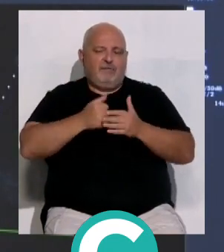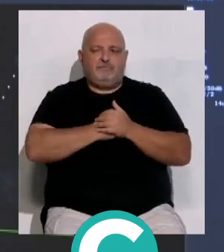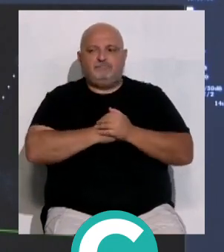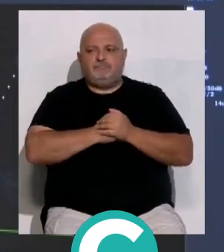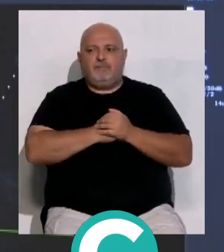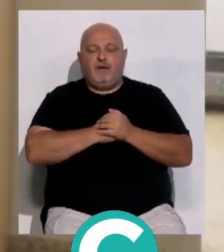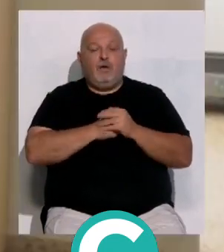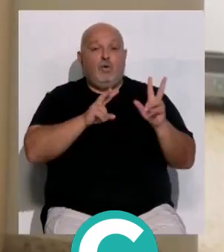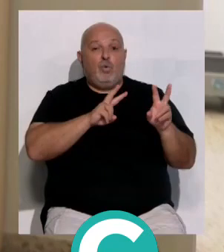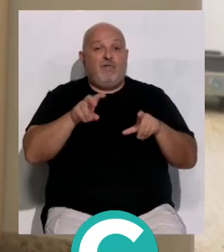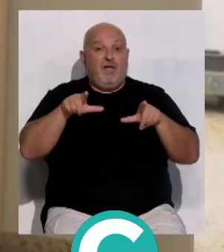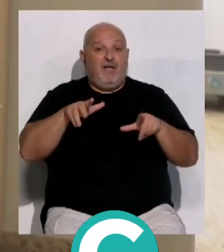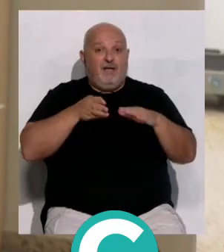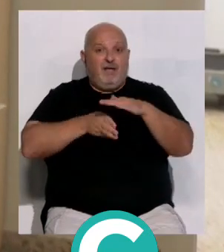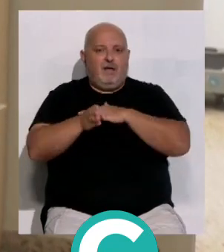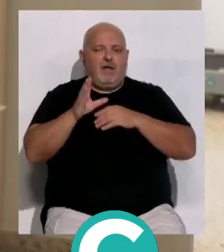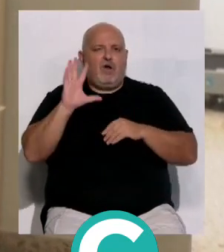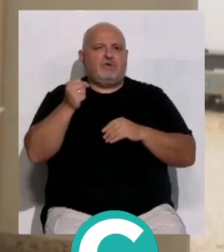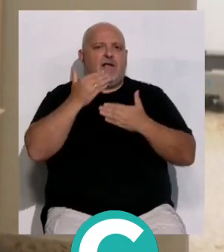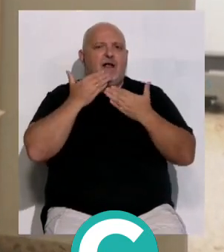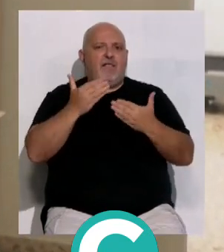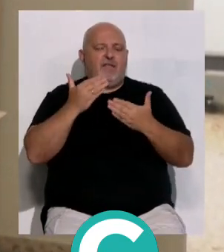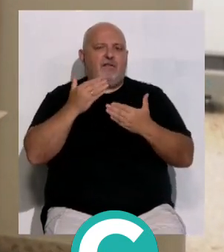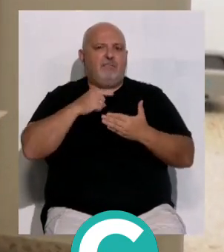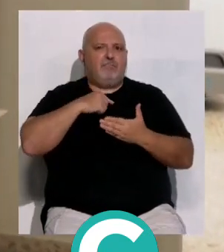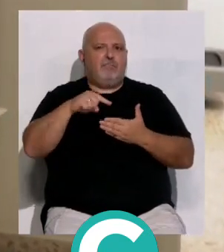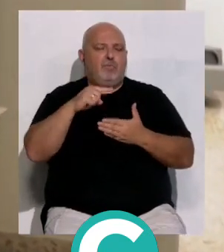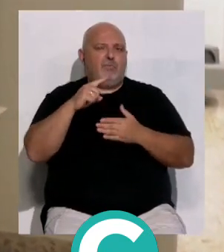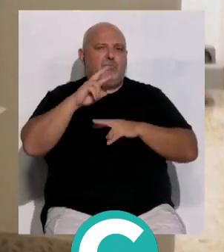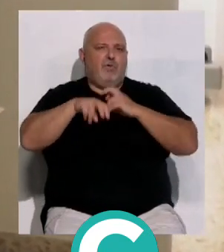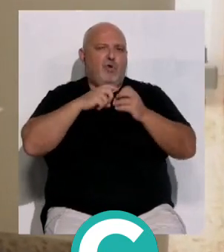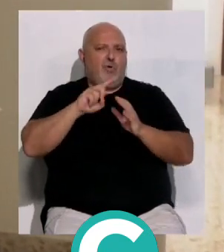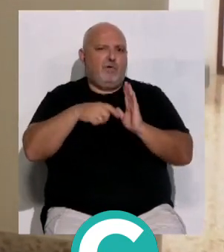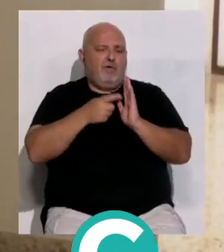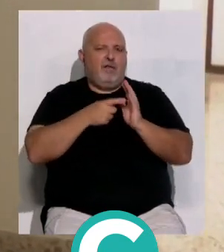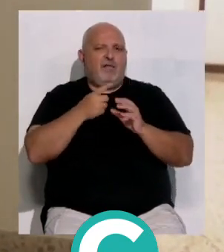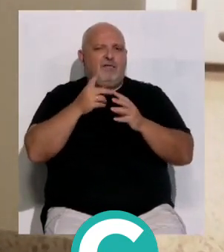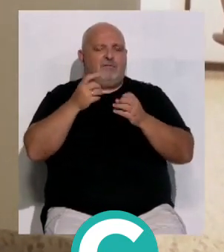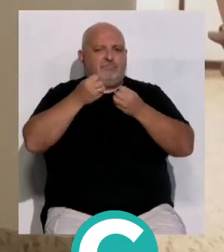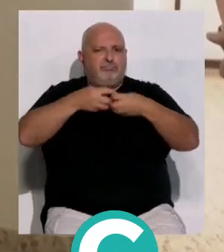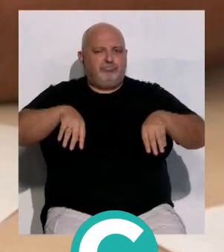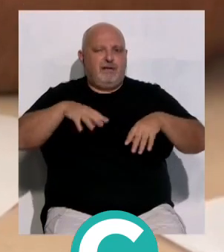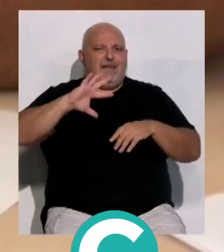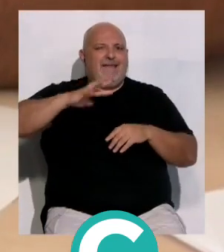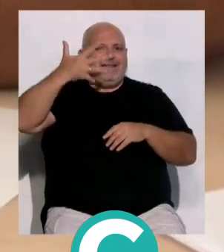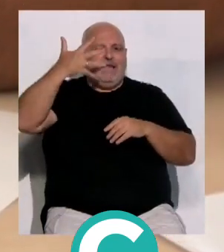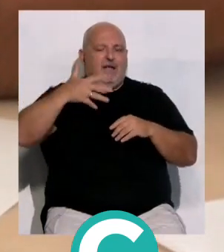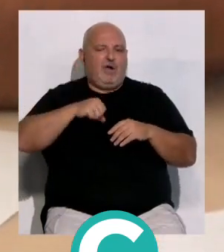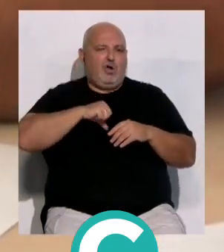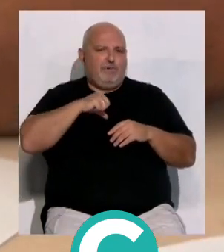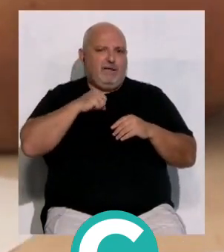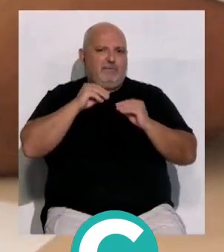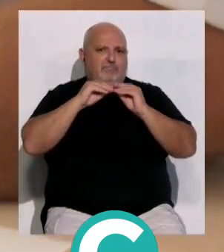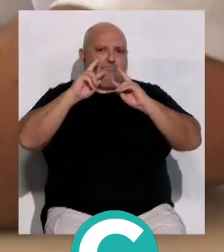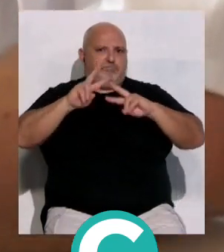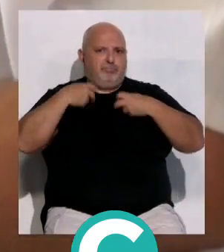cardíaca. Las nuevas instalaciones se han conseguido tras ejecutar una remodelación de infraestructuras en la quinta planta de este centro